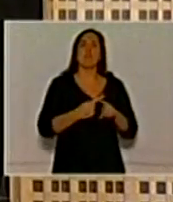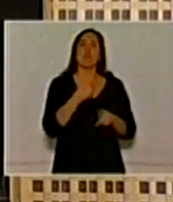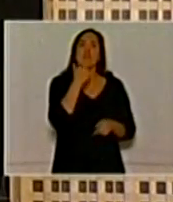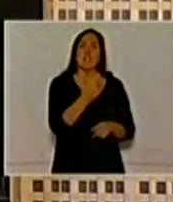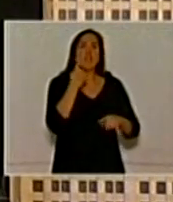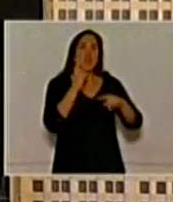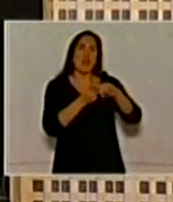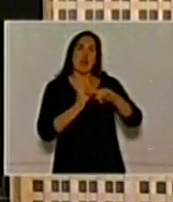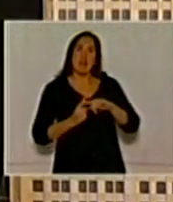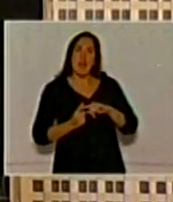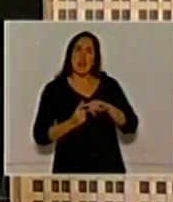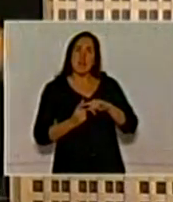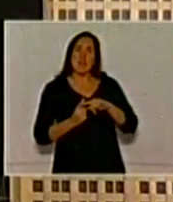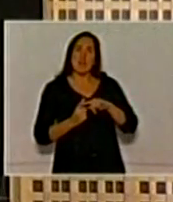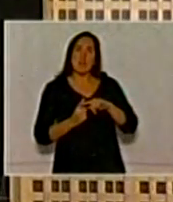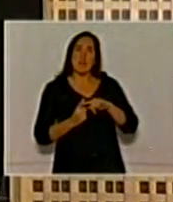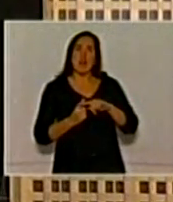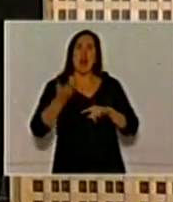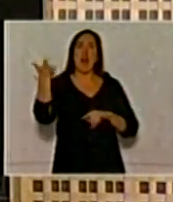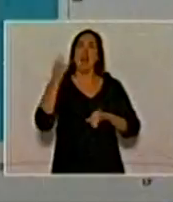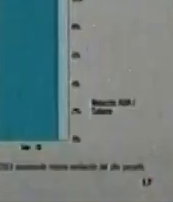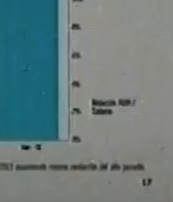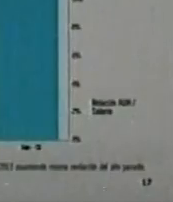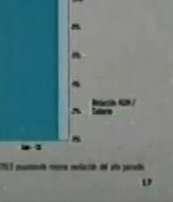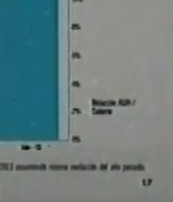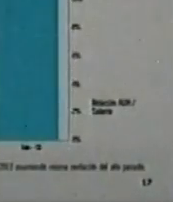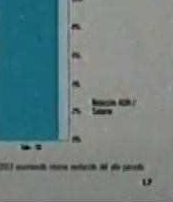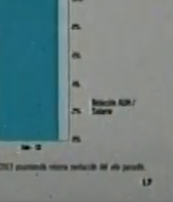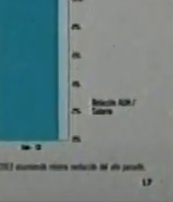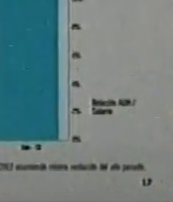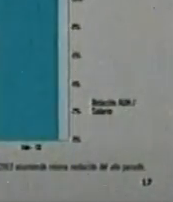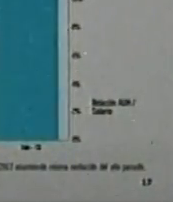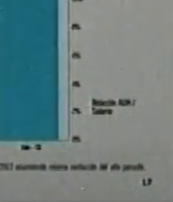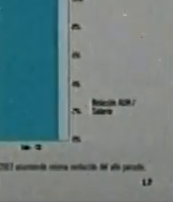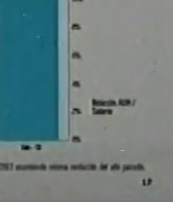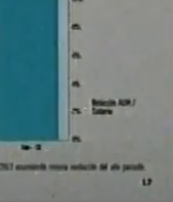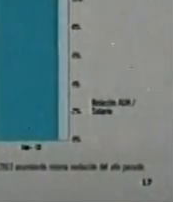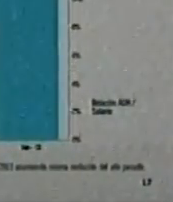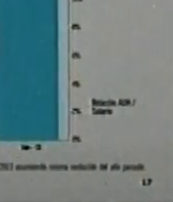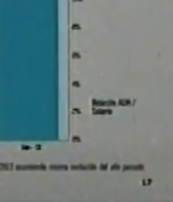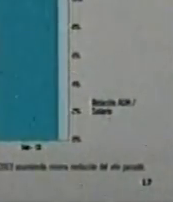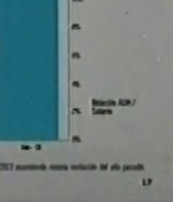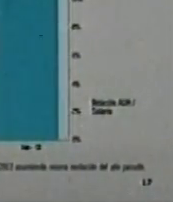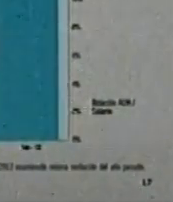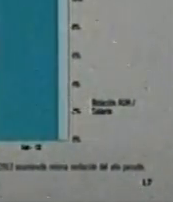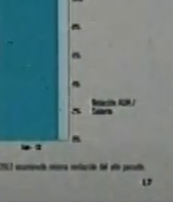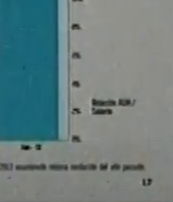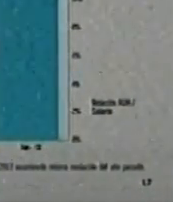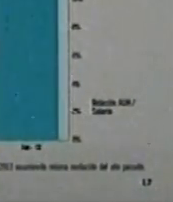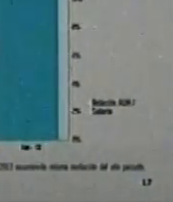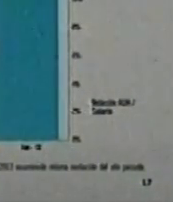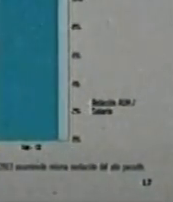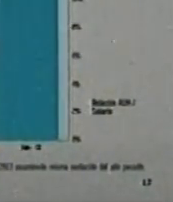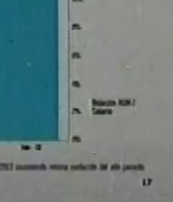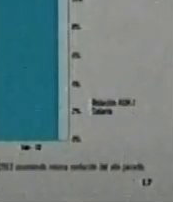cálculo de cuando la lanzamos, en el año 2009, la evolución del monto de la Asignación Universal por Hijo como